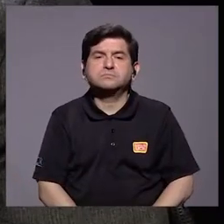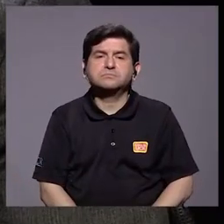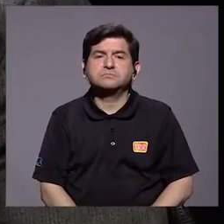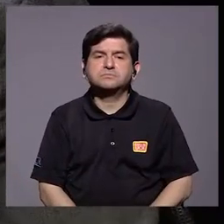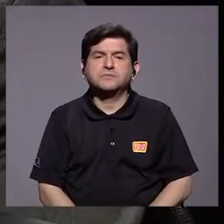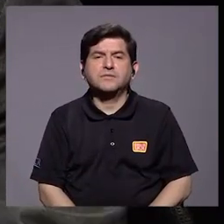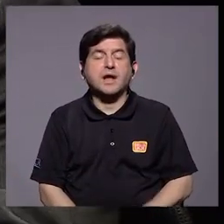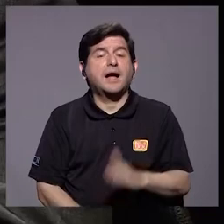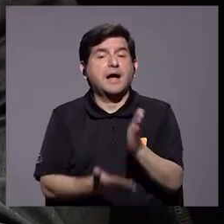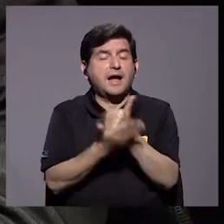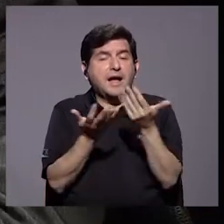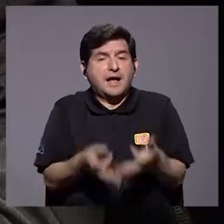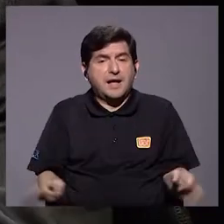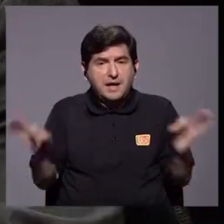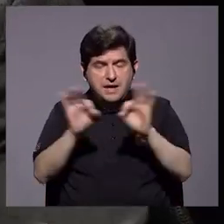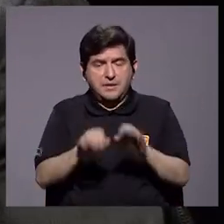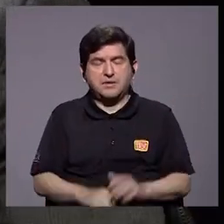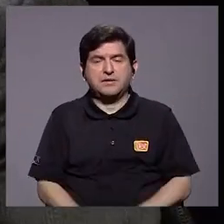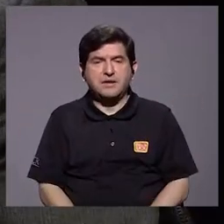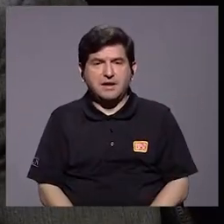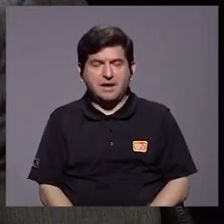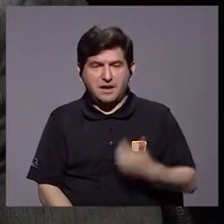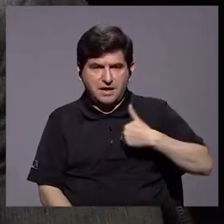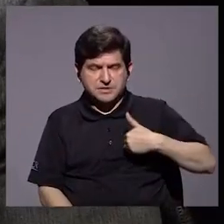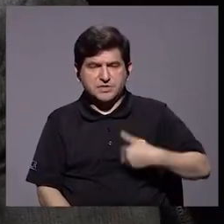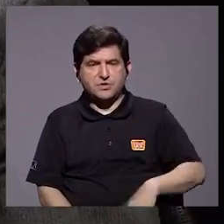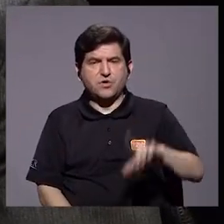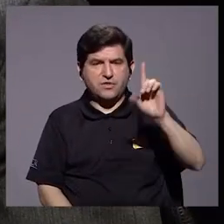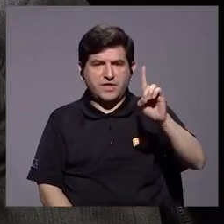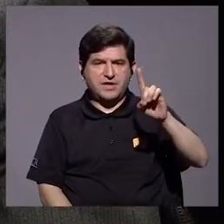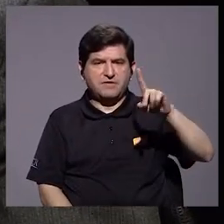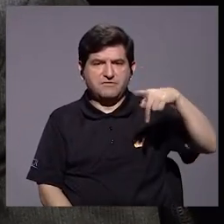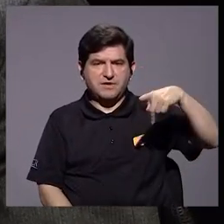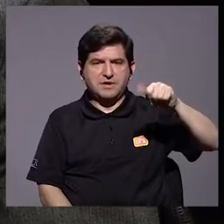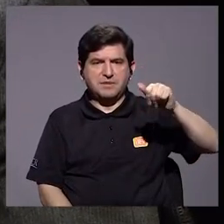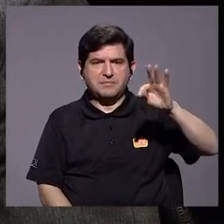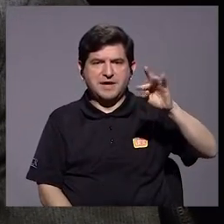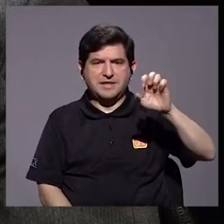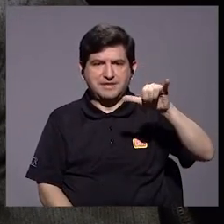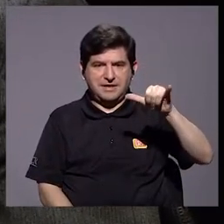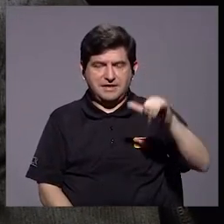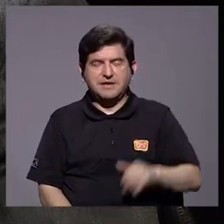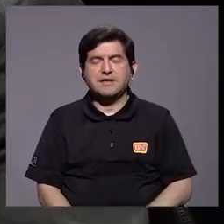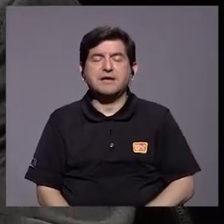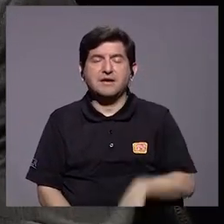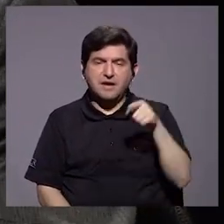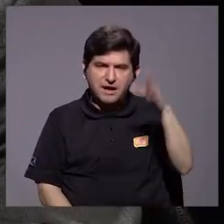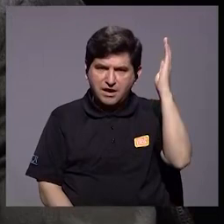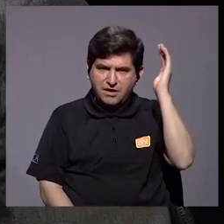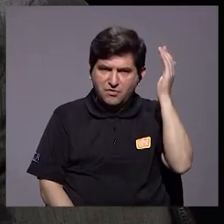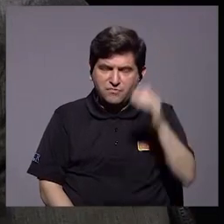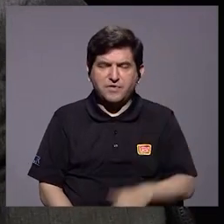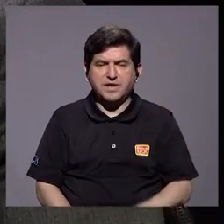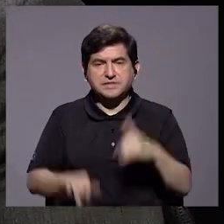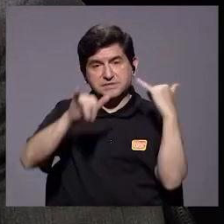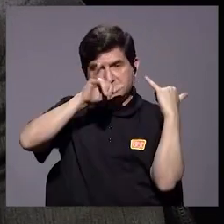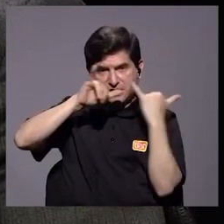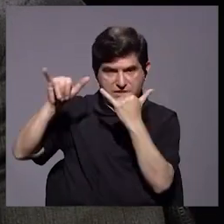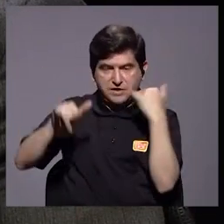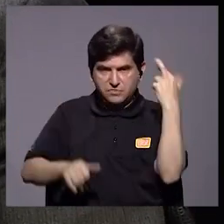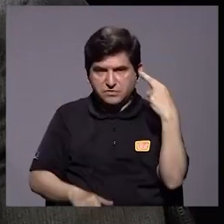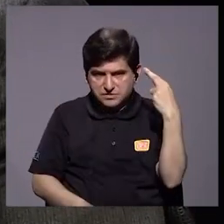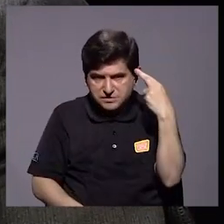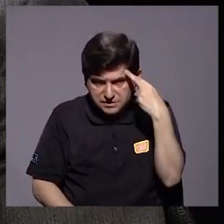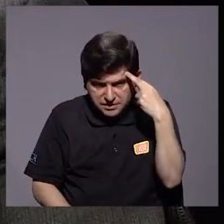y hay algo muy importante el señor de vip haití en una famosa conferencia a raíz de la denuncia que se